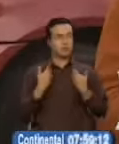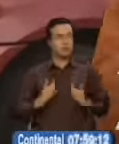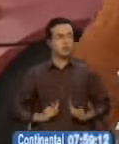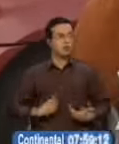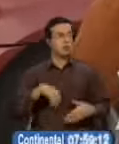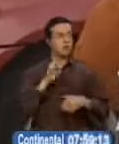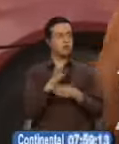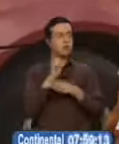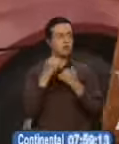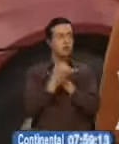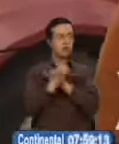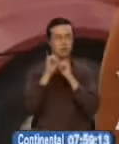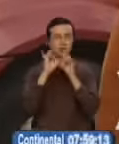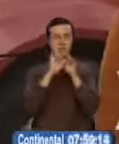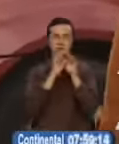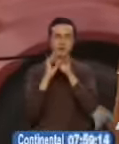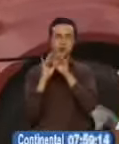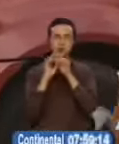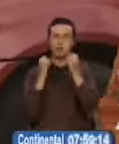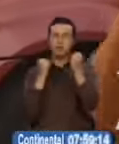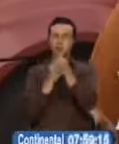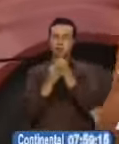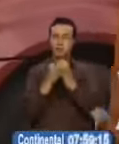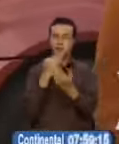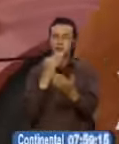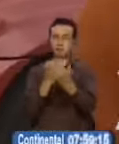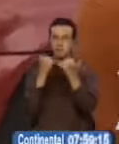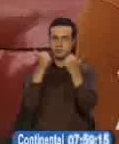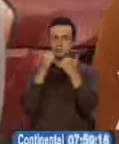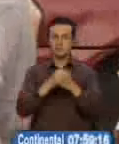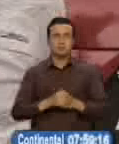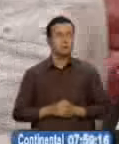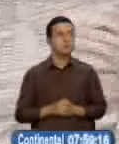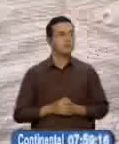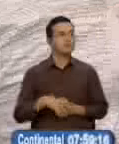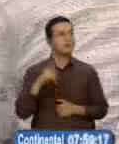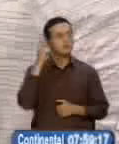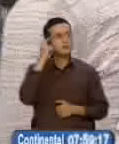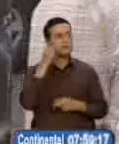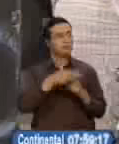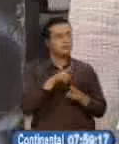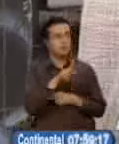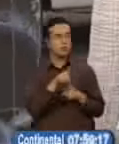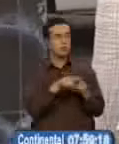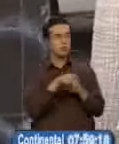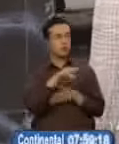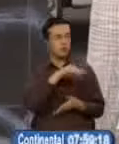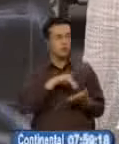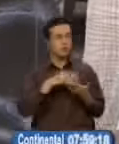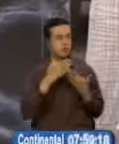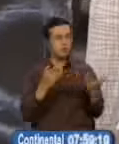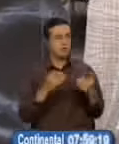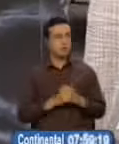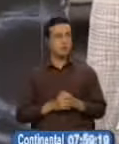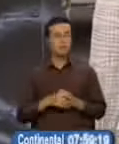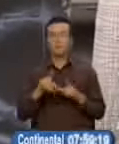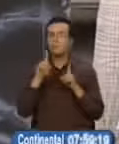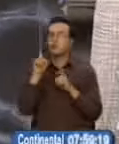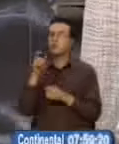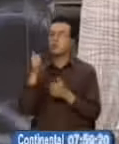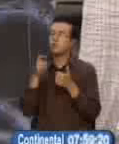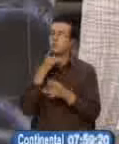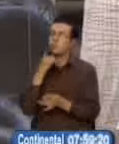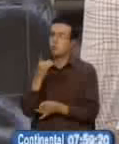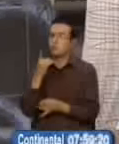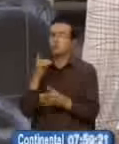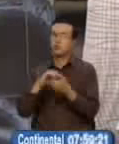Ecuador, Independiente Unido, por estar apoyando, gracias. ¿Y cuál es tu nombre? Imagino que también eres de Manabí. Me gustaría preguntarte qué te ha